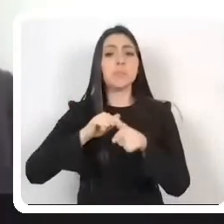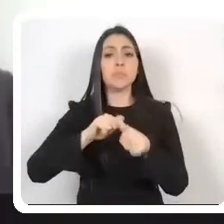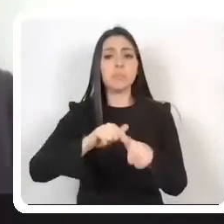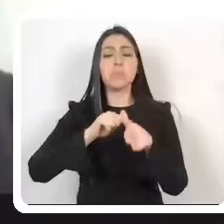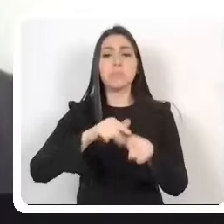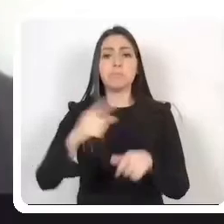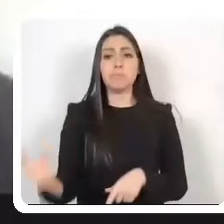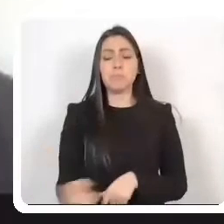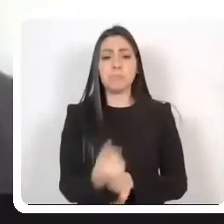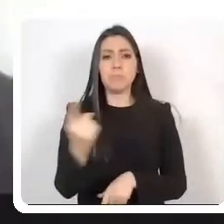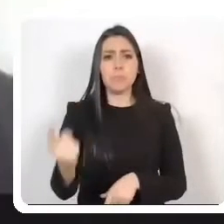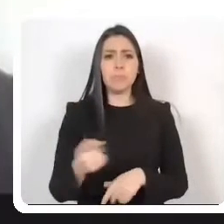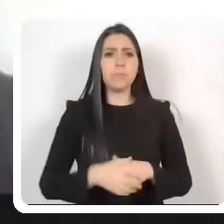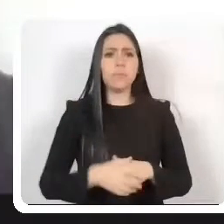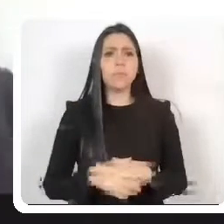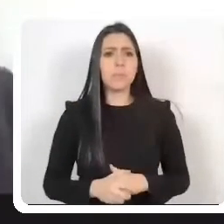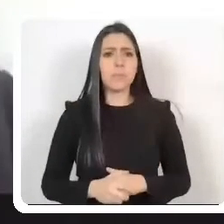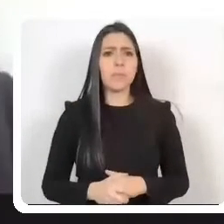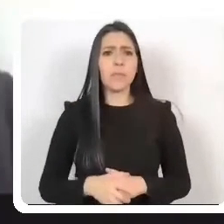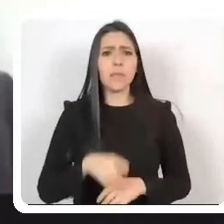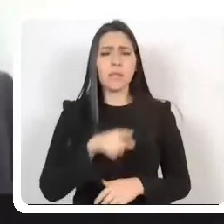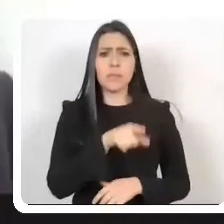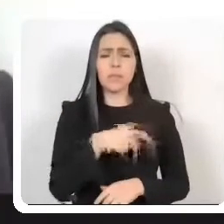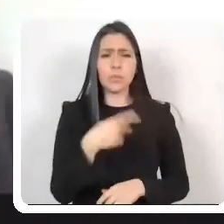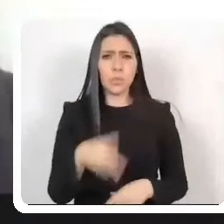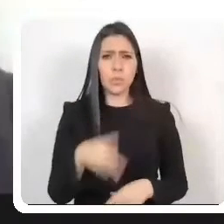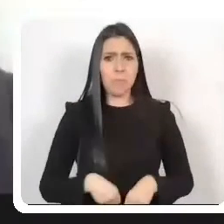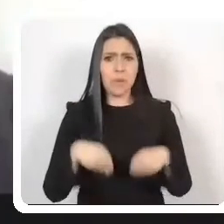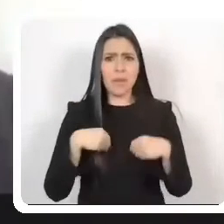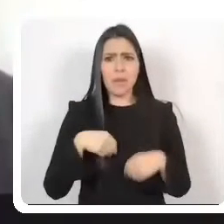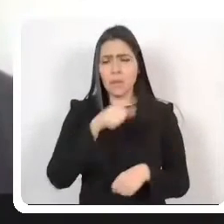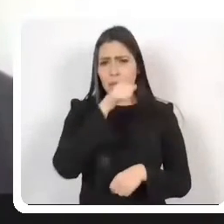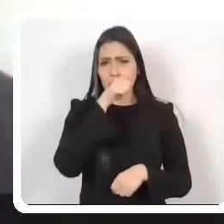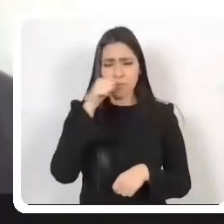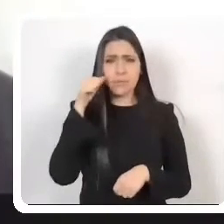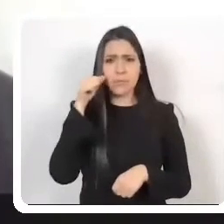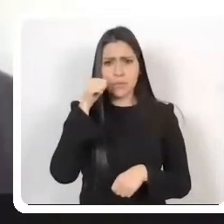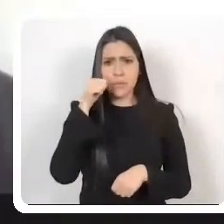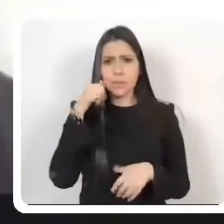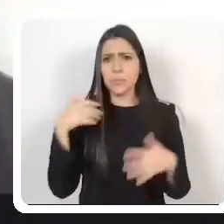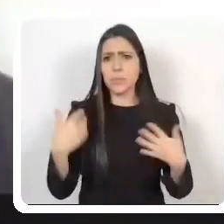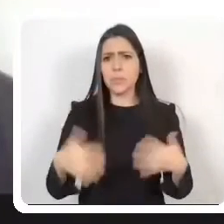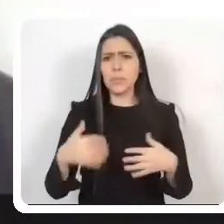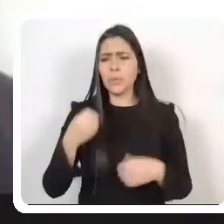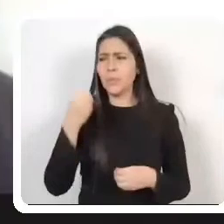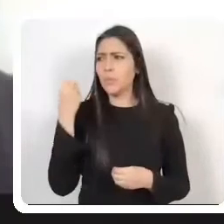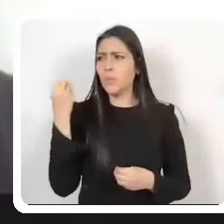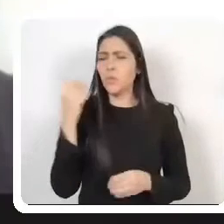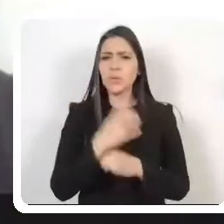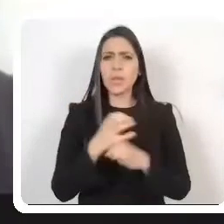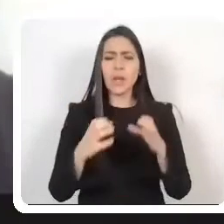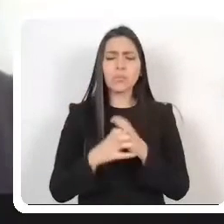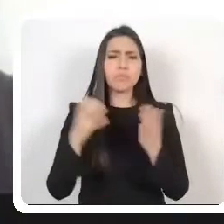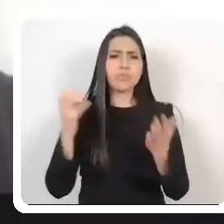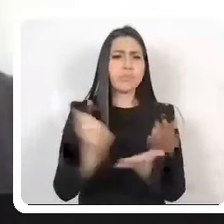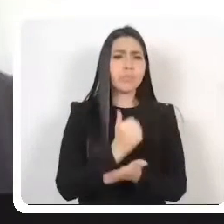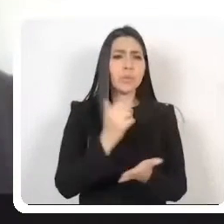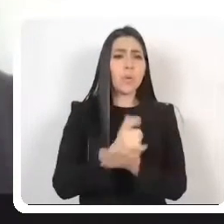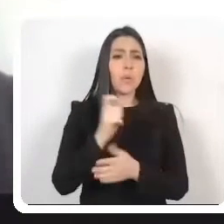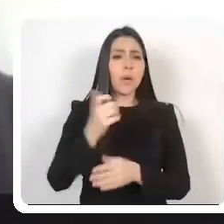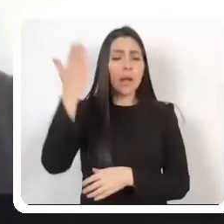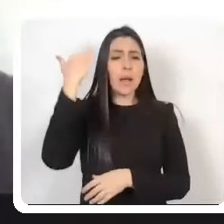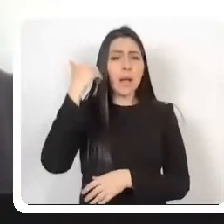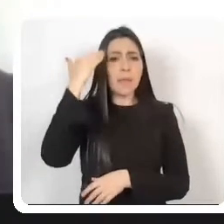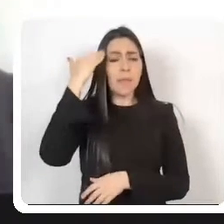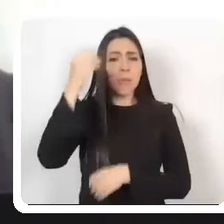Teniendo una vida tan rica en triunfos, vivió en la etapa más dramática de la historia del siglo